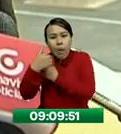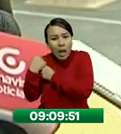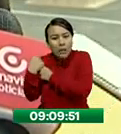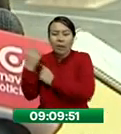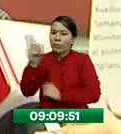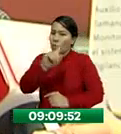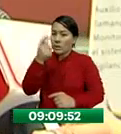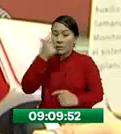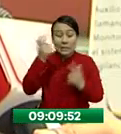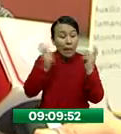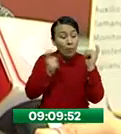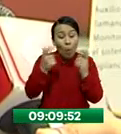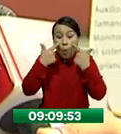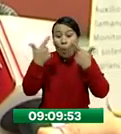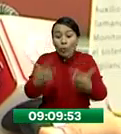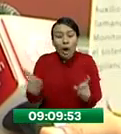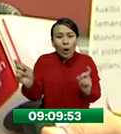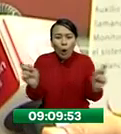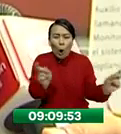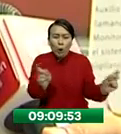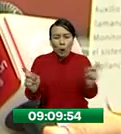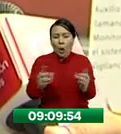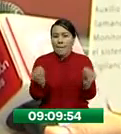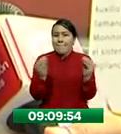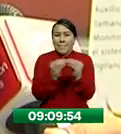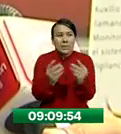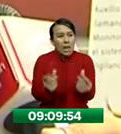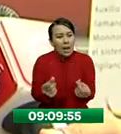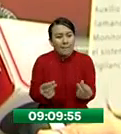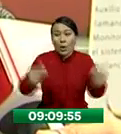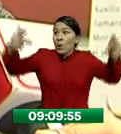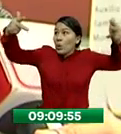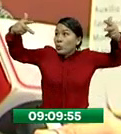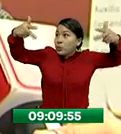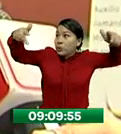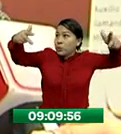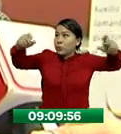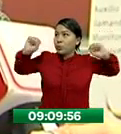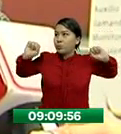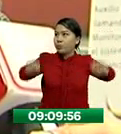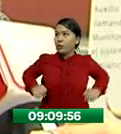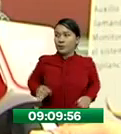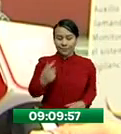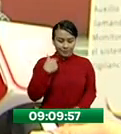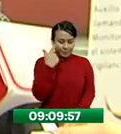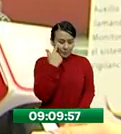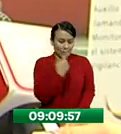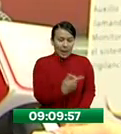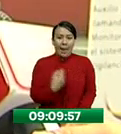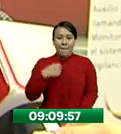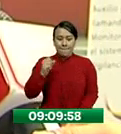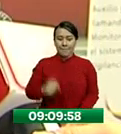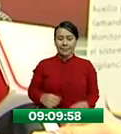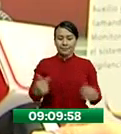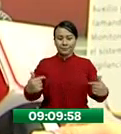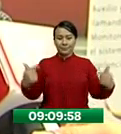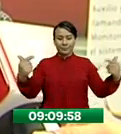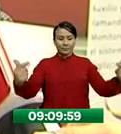salirse de control. El tiempo de reacción se reduce, como ustedes ven la cercanía, podríamos ir hasta, depende de la